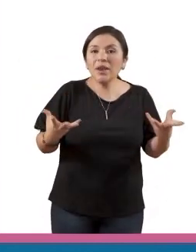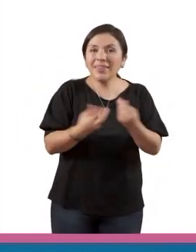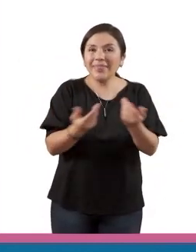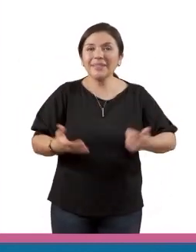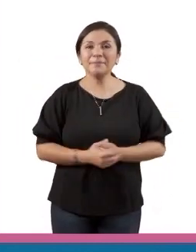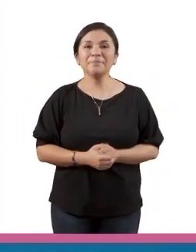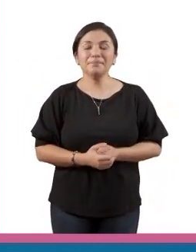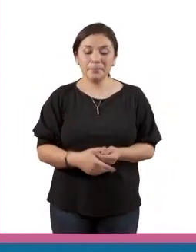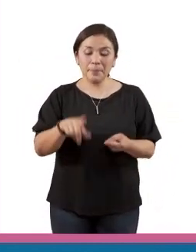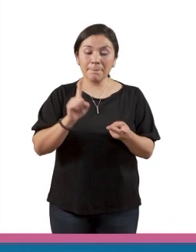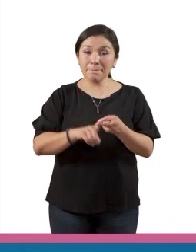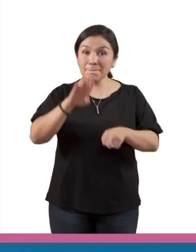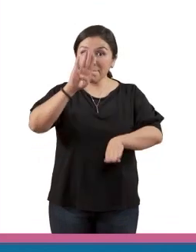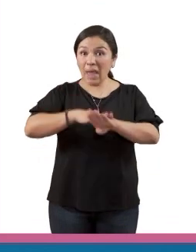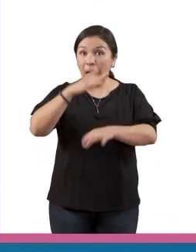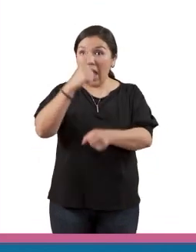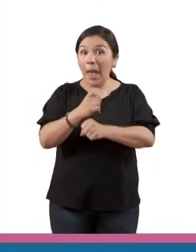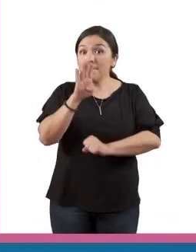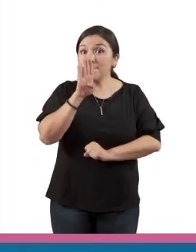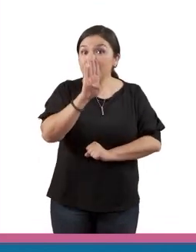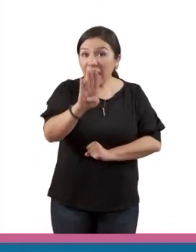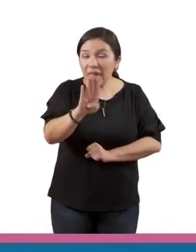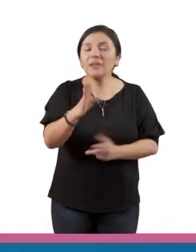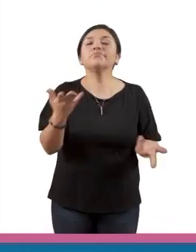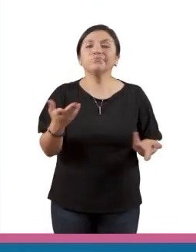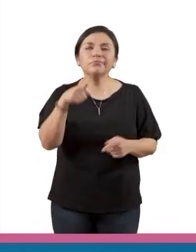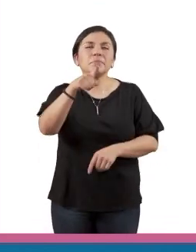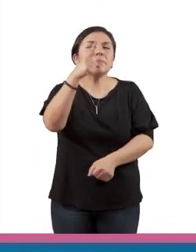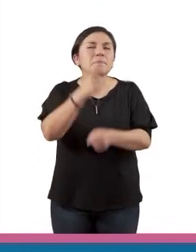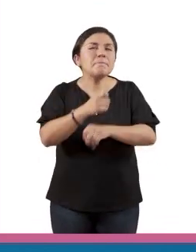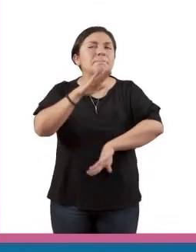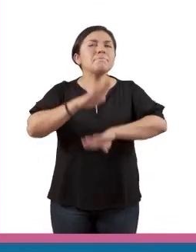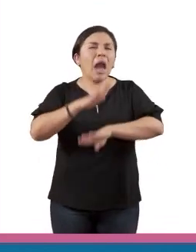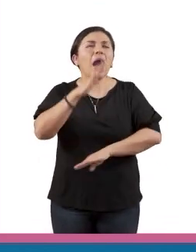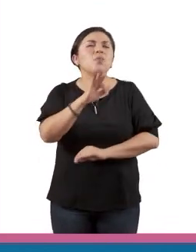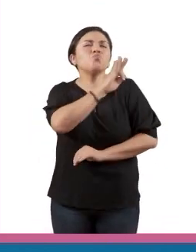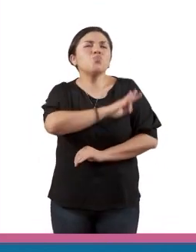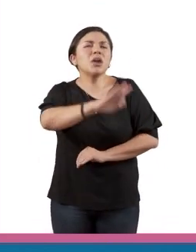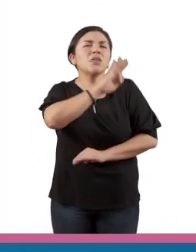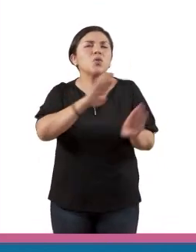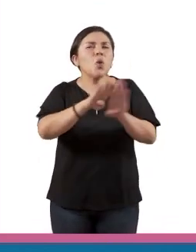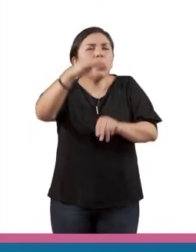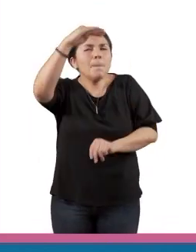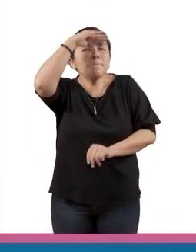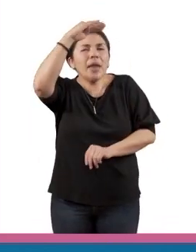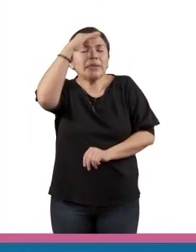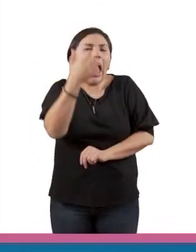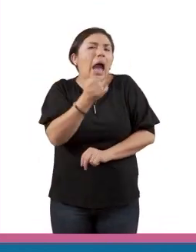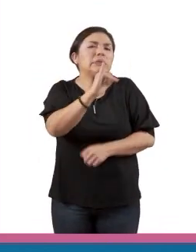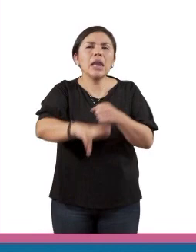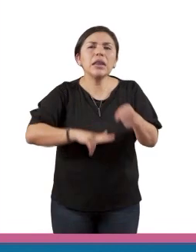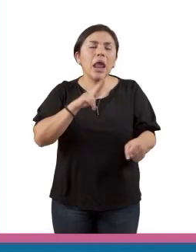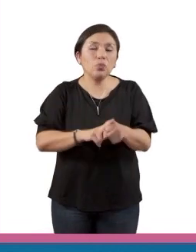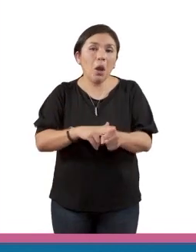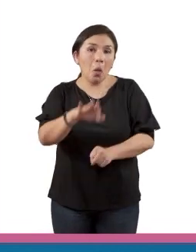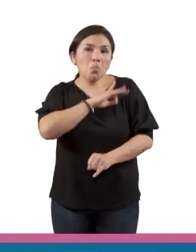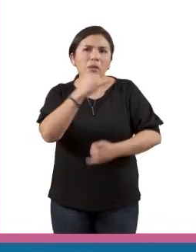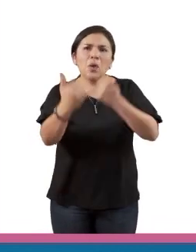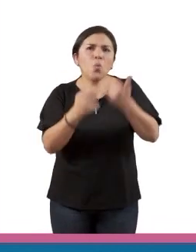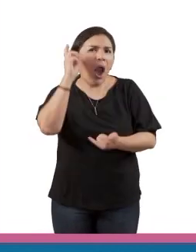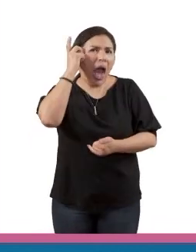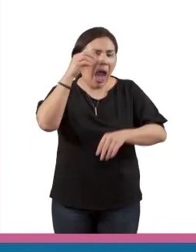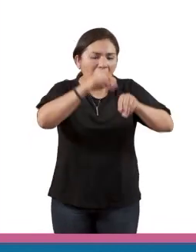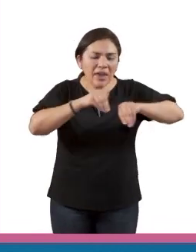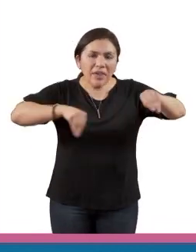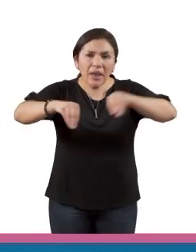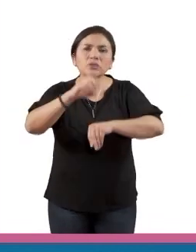comunidad. Quienes obtuvieron la mayoría de letras B se destacan por su aptitud lógica por naturaleza. Pueden jugar